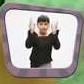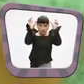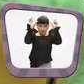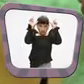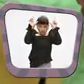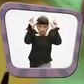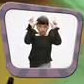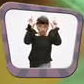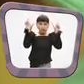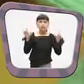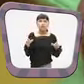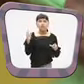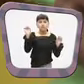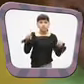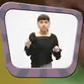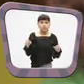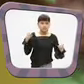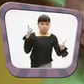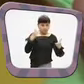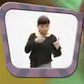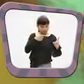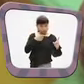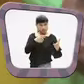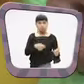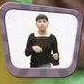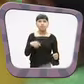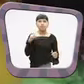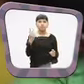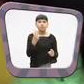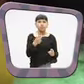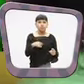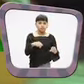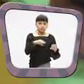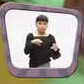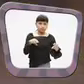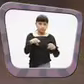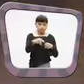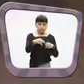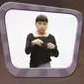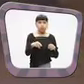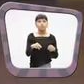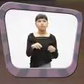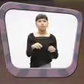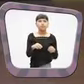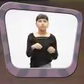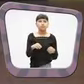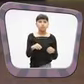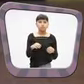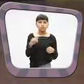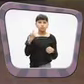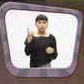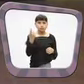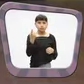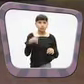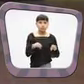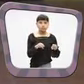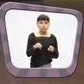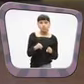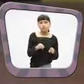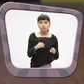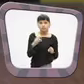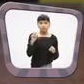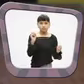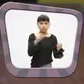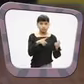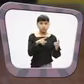ajedrez. El caballo, porque el caballo puede amenazar a dos piezas a la vez. La torre, porque cuando